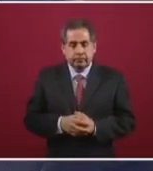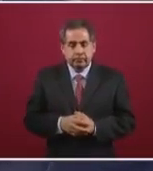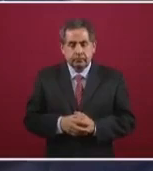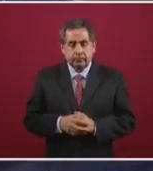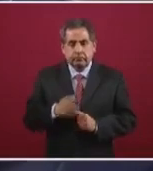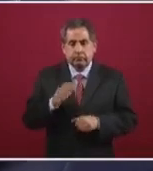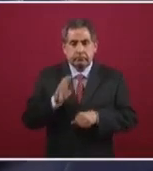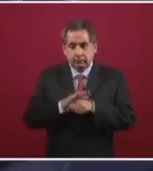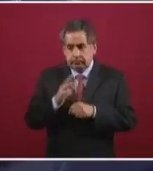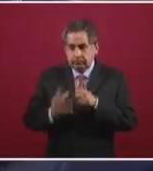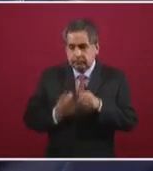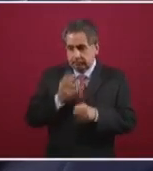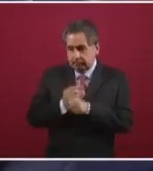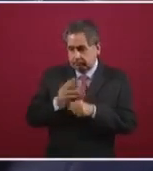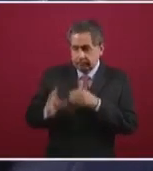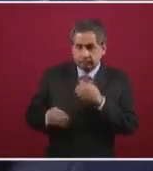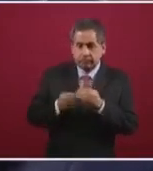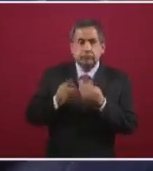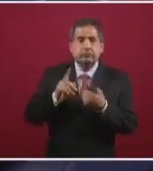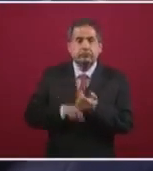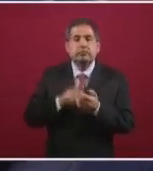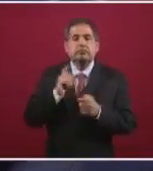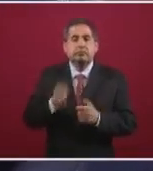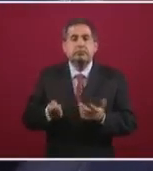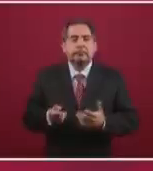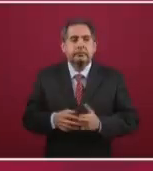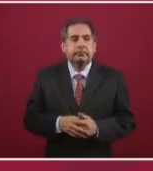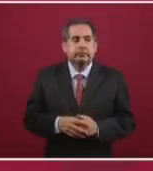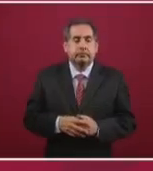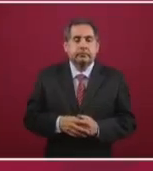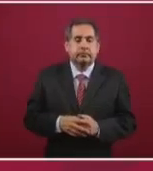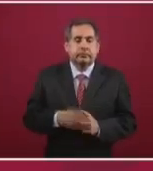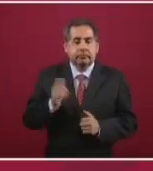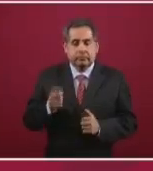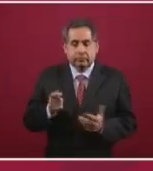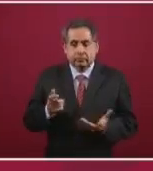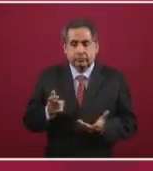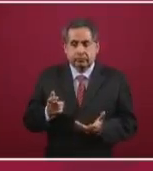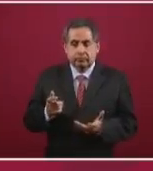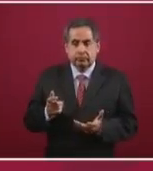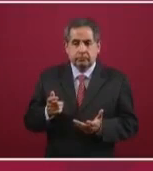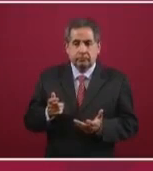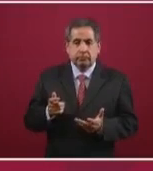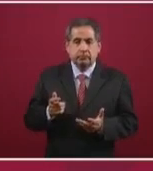habría que agregar algo que también estamos